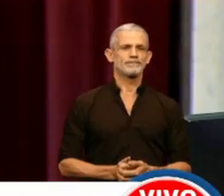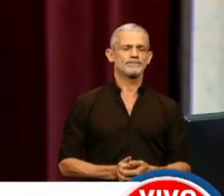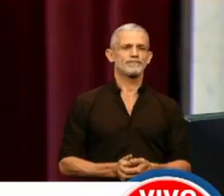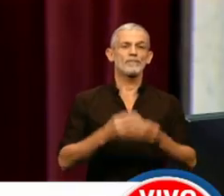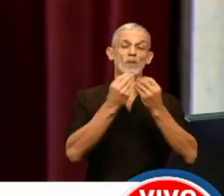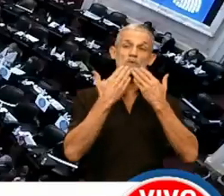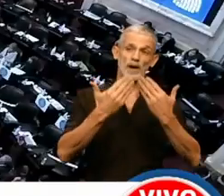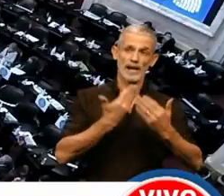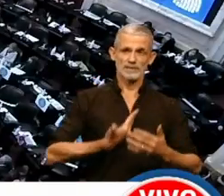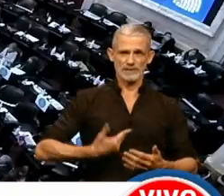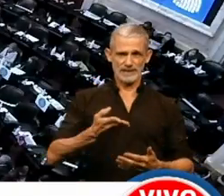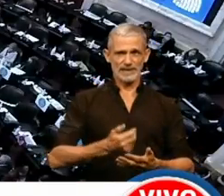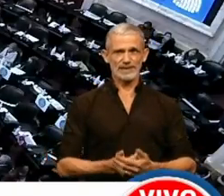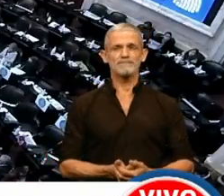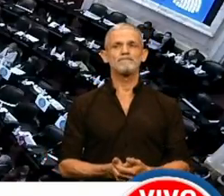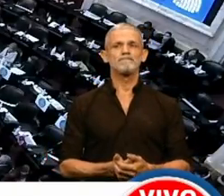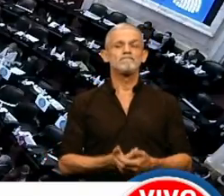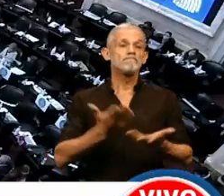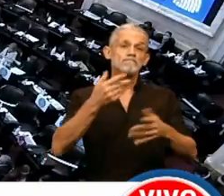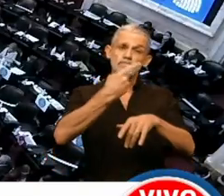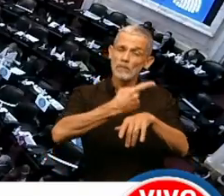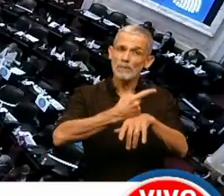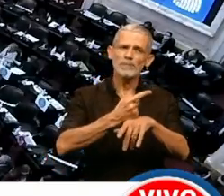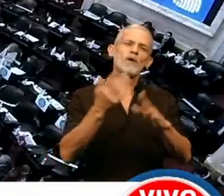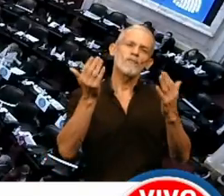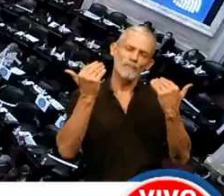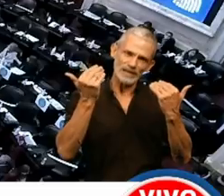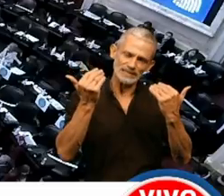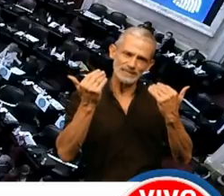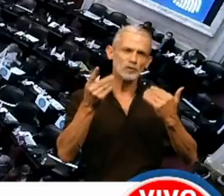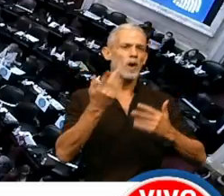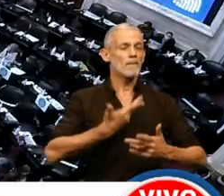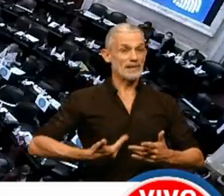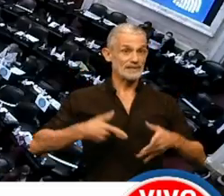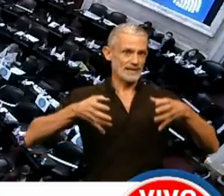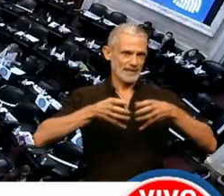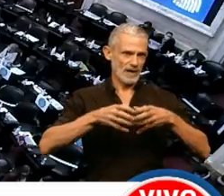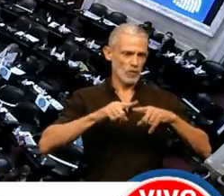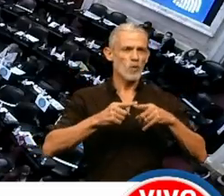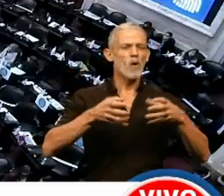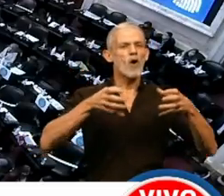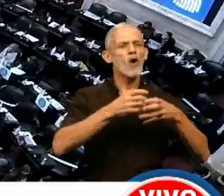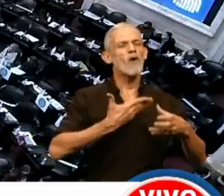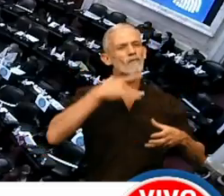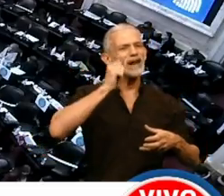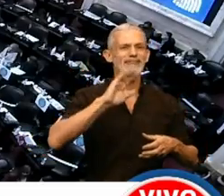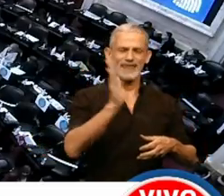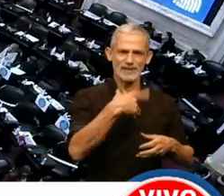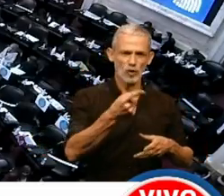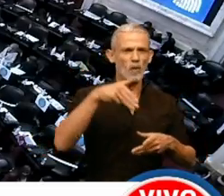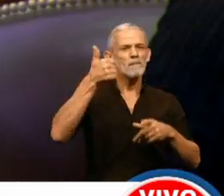muchas gracias señor presidente bueno en primer lugar felicitar al presidente de mi bloque frente de todos máximo kirchner